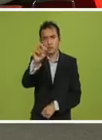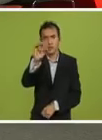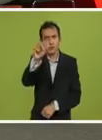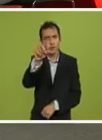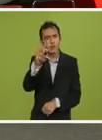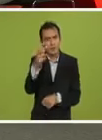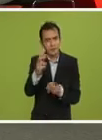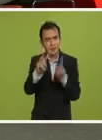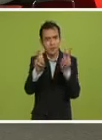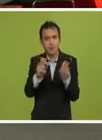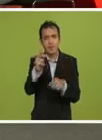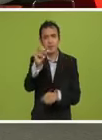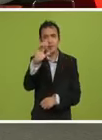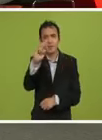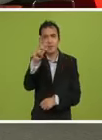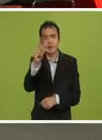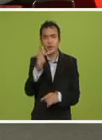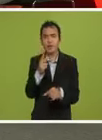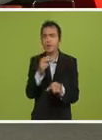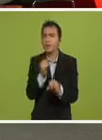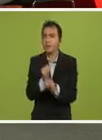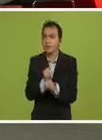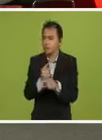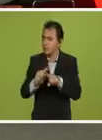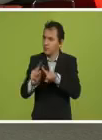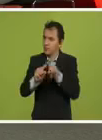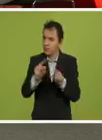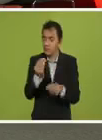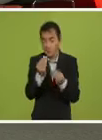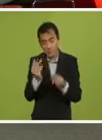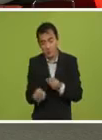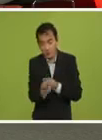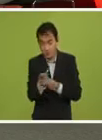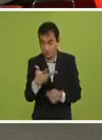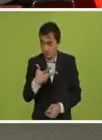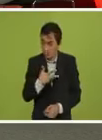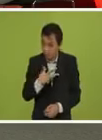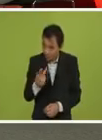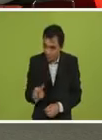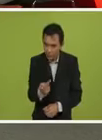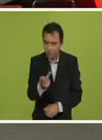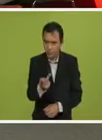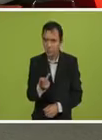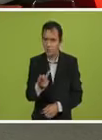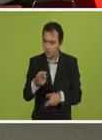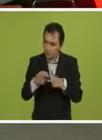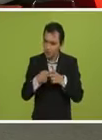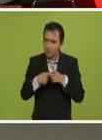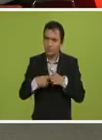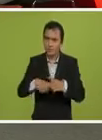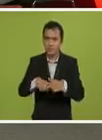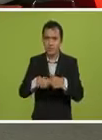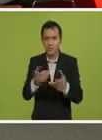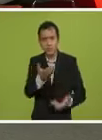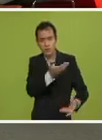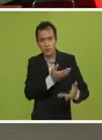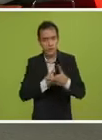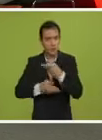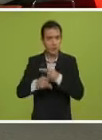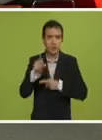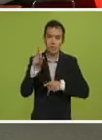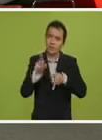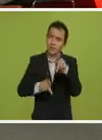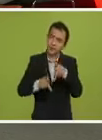hablando del PAC y las redes sociales. Hay muchas preguntas, si ustedes tienen alguna, bueno, pues para empezar a compartirlas, a empezar a platicar de